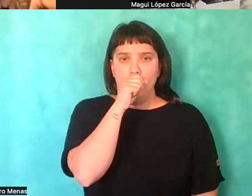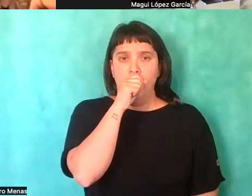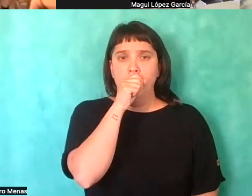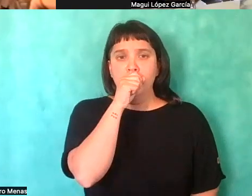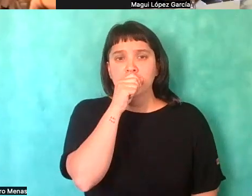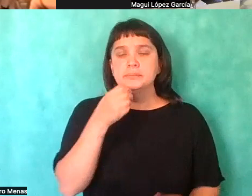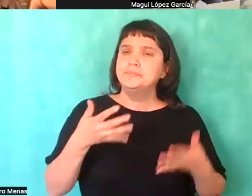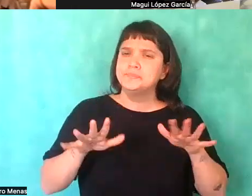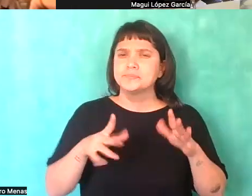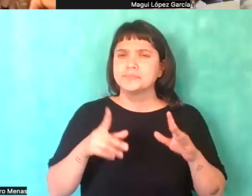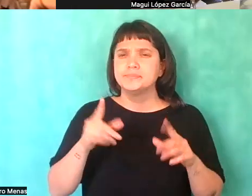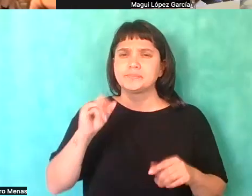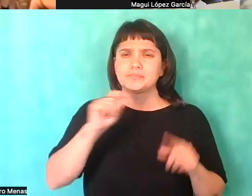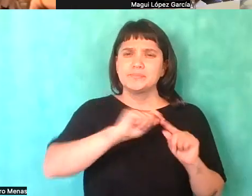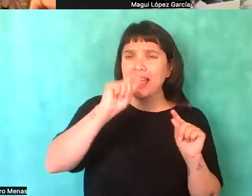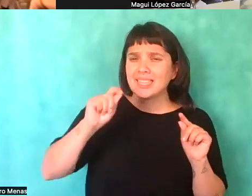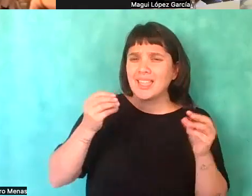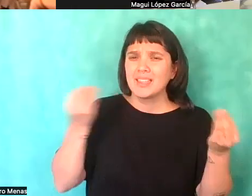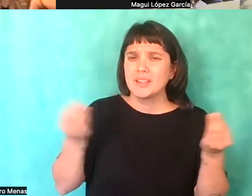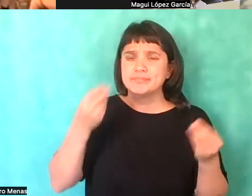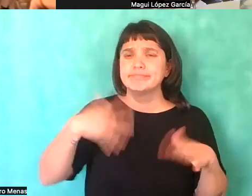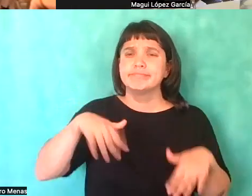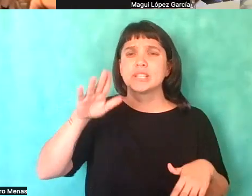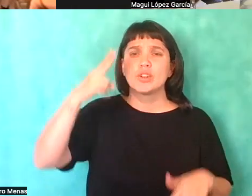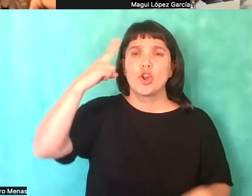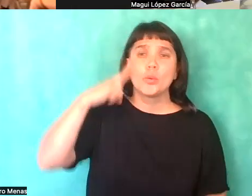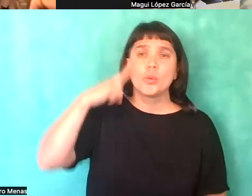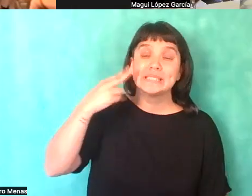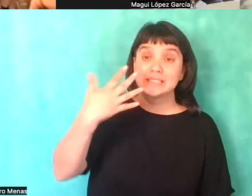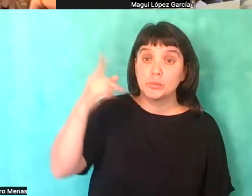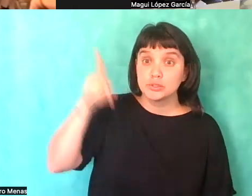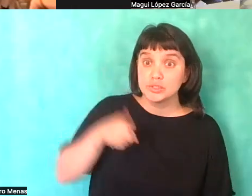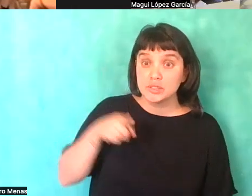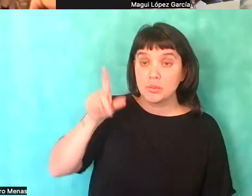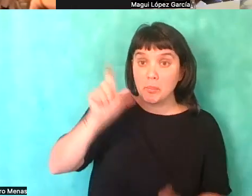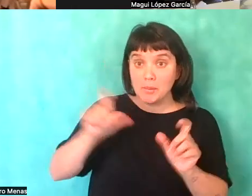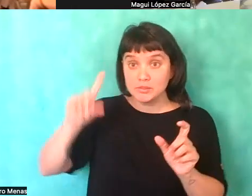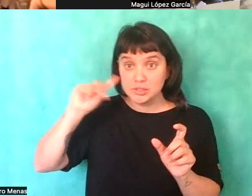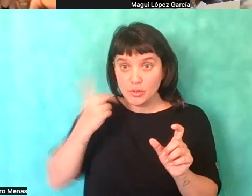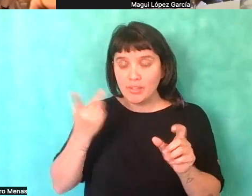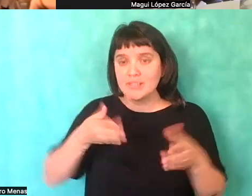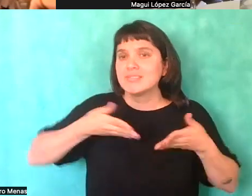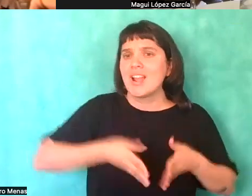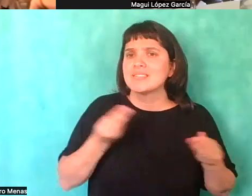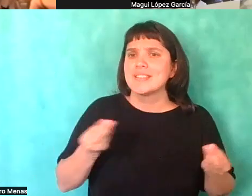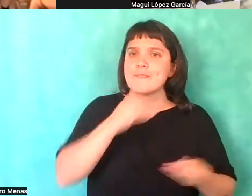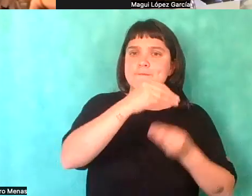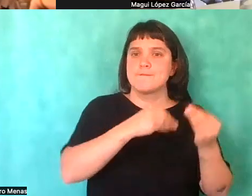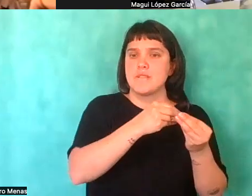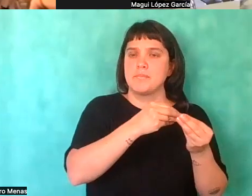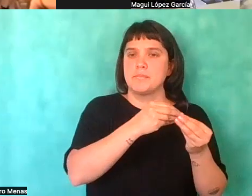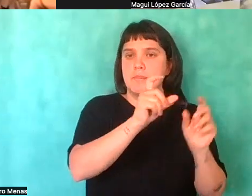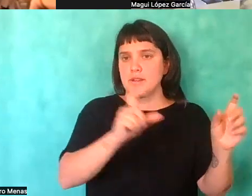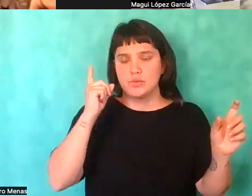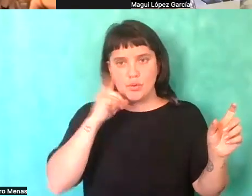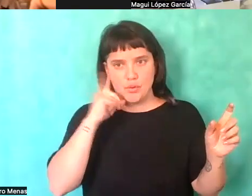estadísticamente esa es la situación del 95% de las personas sordas. O sea, la mayoría nace de familias oyentes, de personas oyentes,